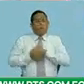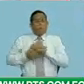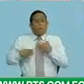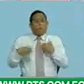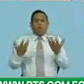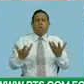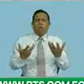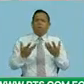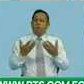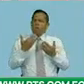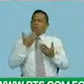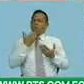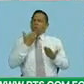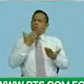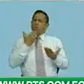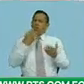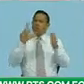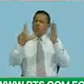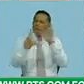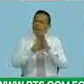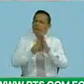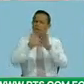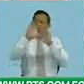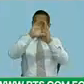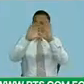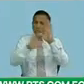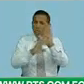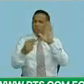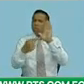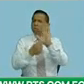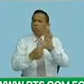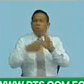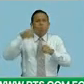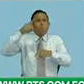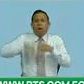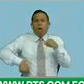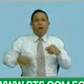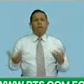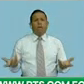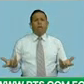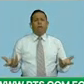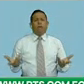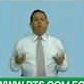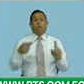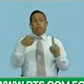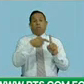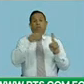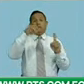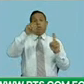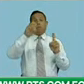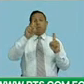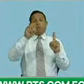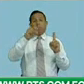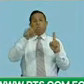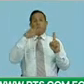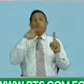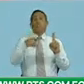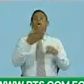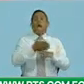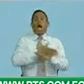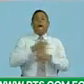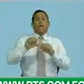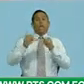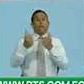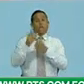cuando no existe justificación legal ni constitucional para aquello? Mendoza habló de cuotas de poder que tenían en las instituciones. Se le